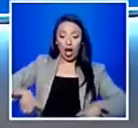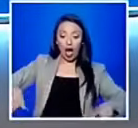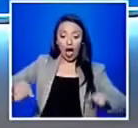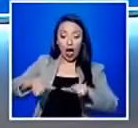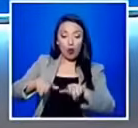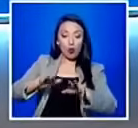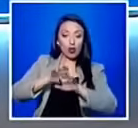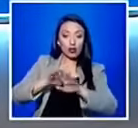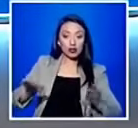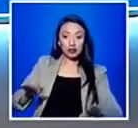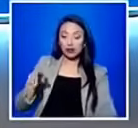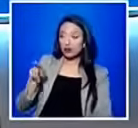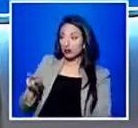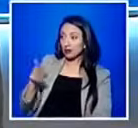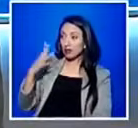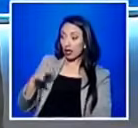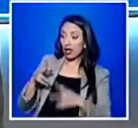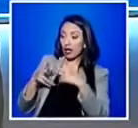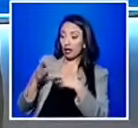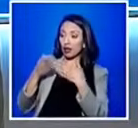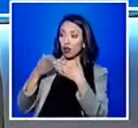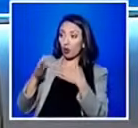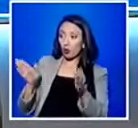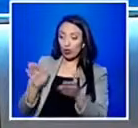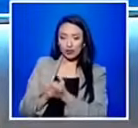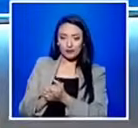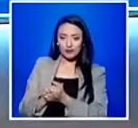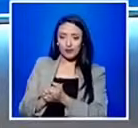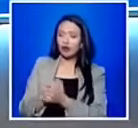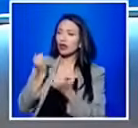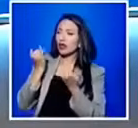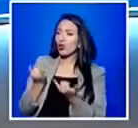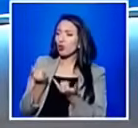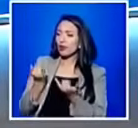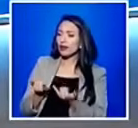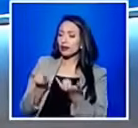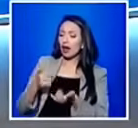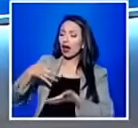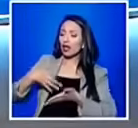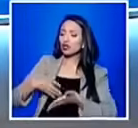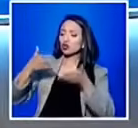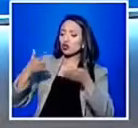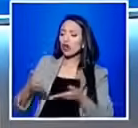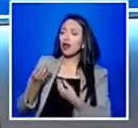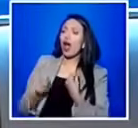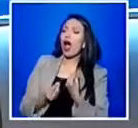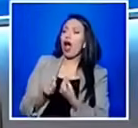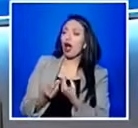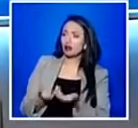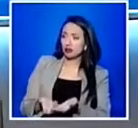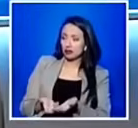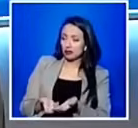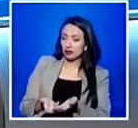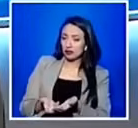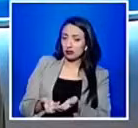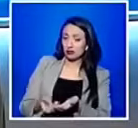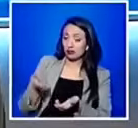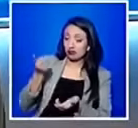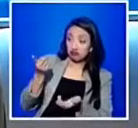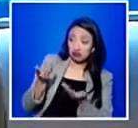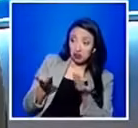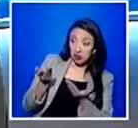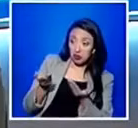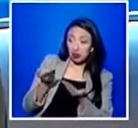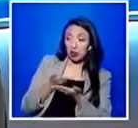inauguración y las primeras actividades. Cuéntanos, Andreita, ¿qué están haciendo los estudiantes ya en estos momentos? Y si es que conoces de cambios, de